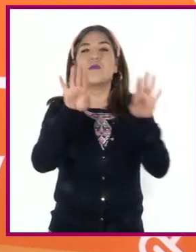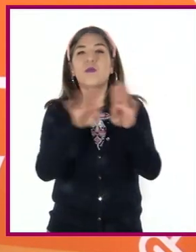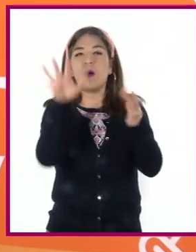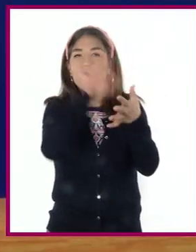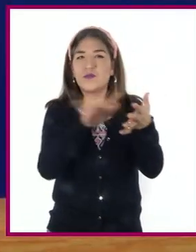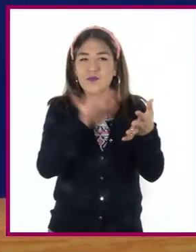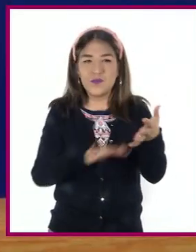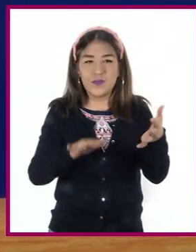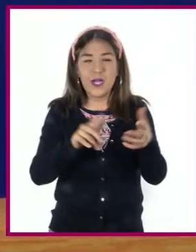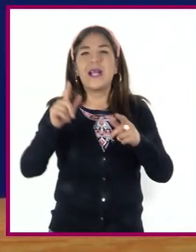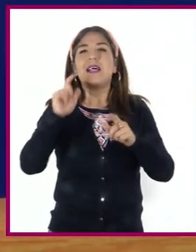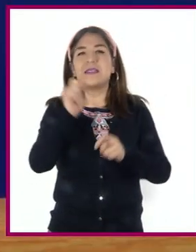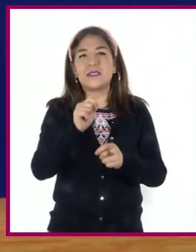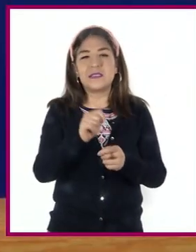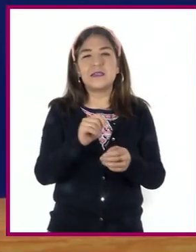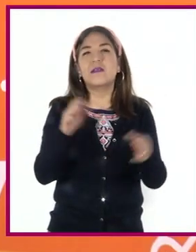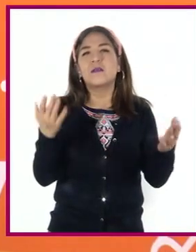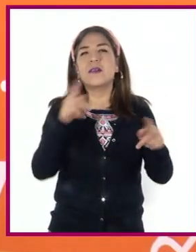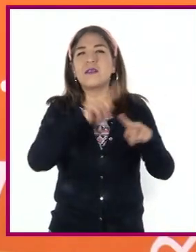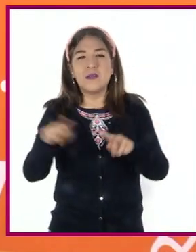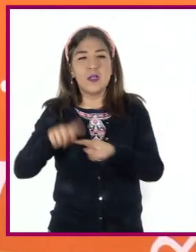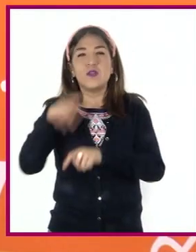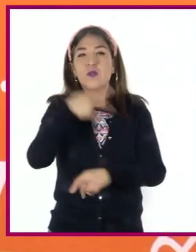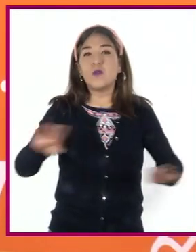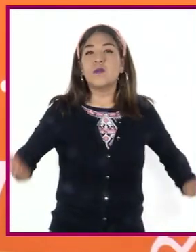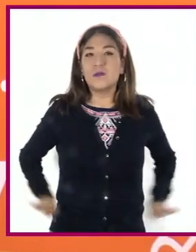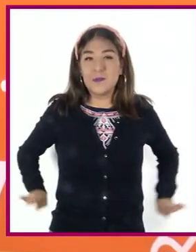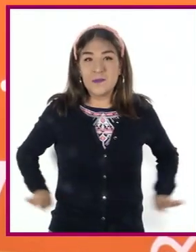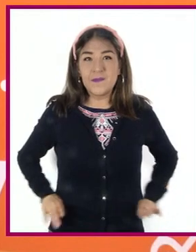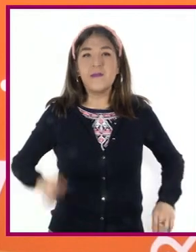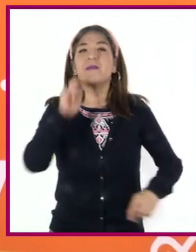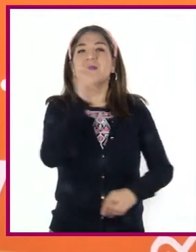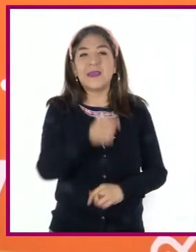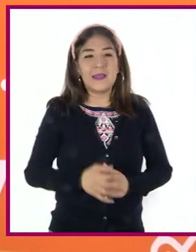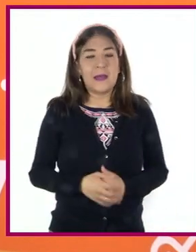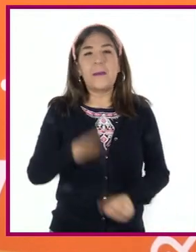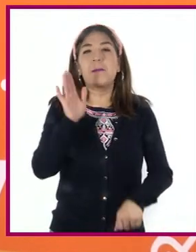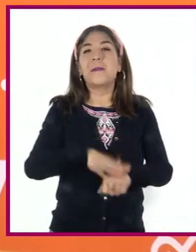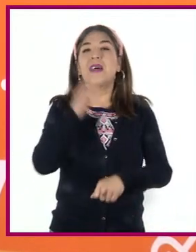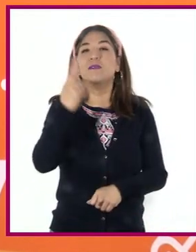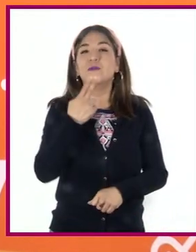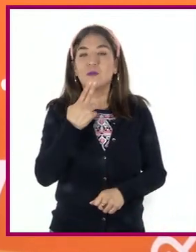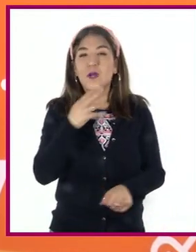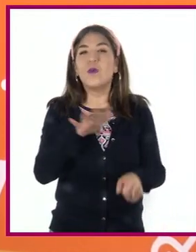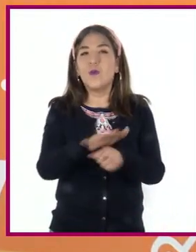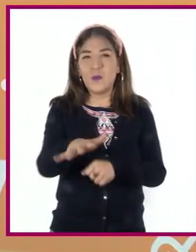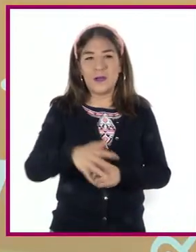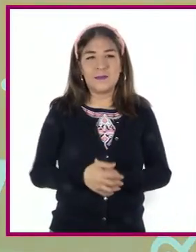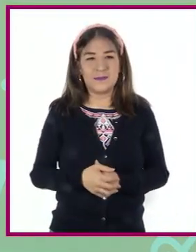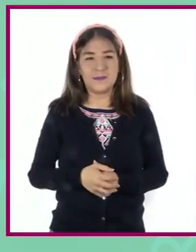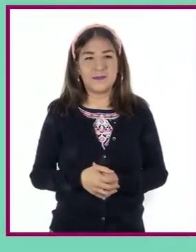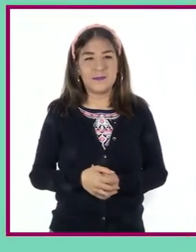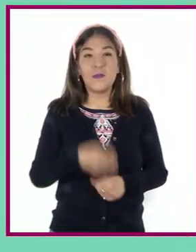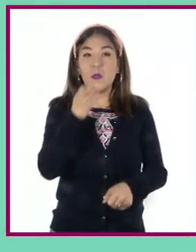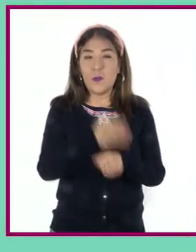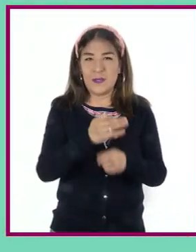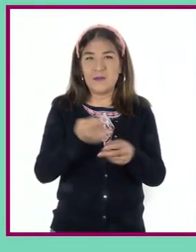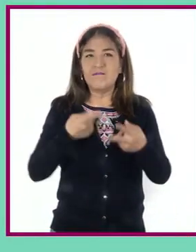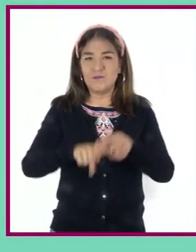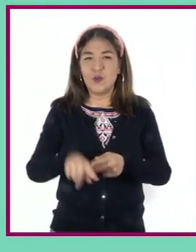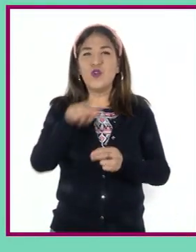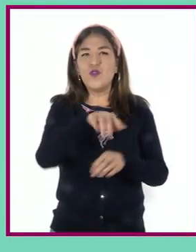figuras literarias. Comencemos con este poema de Carlos Edmundo de Ory. Hipérbole del amoroso. Te